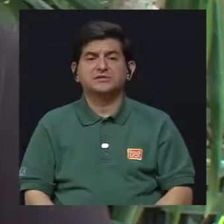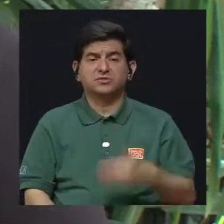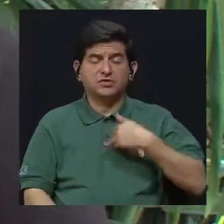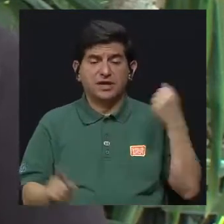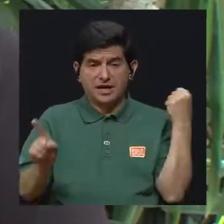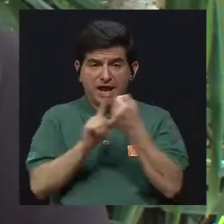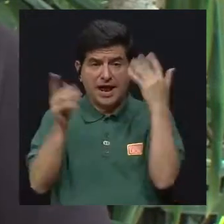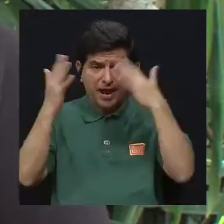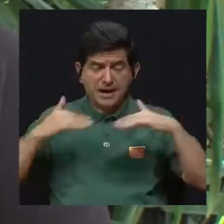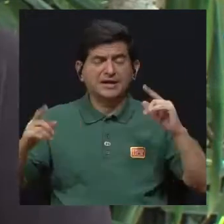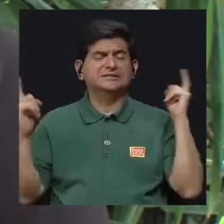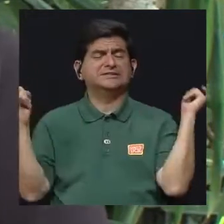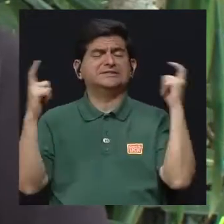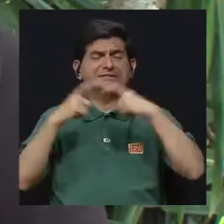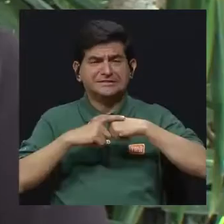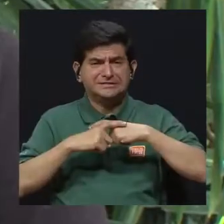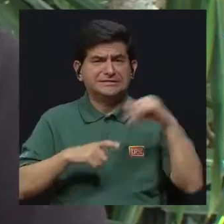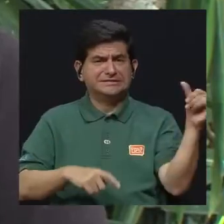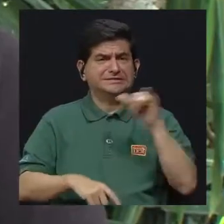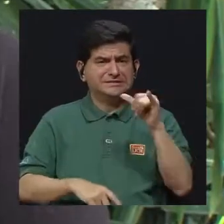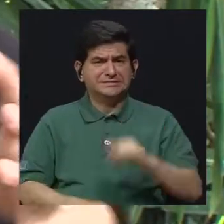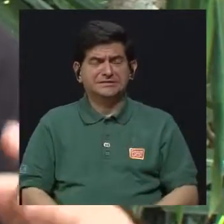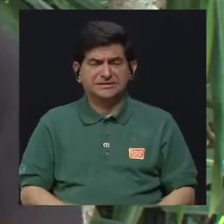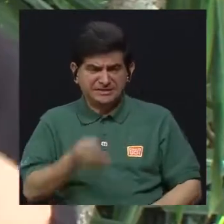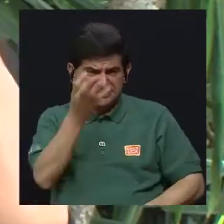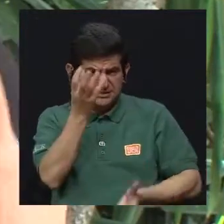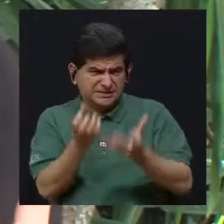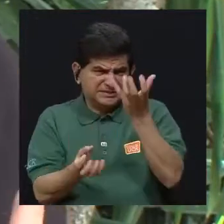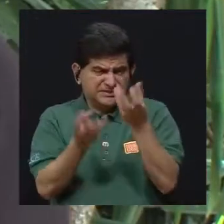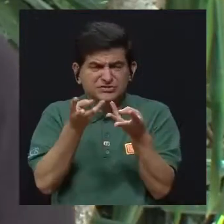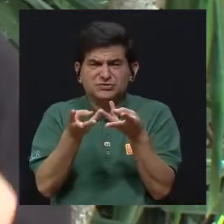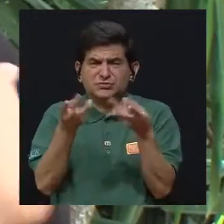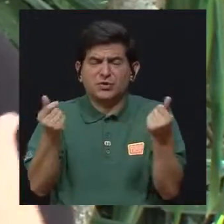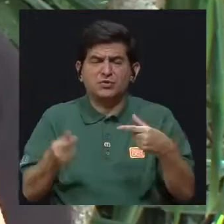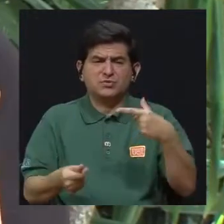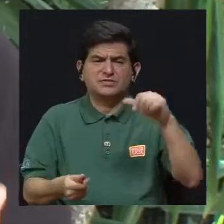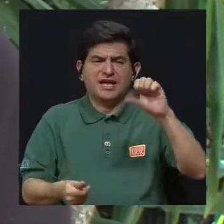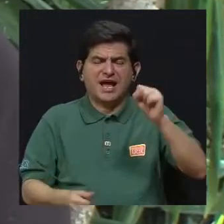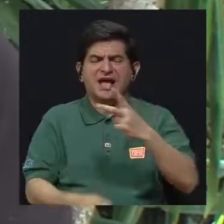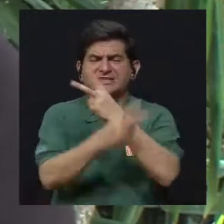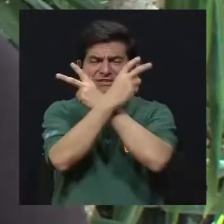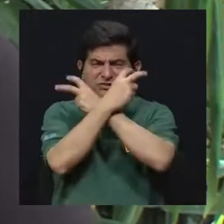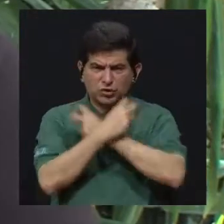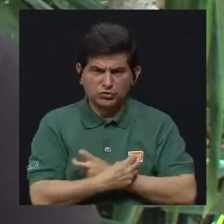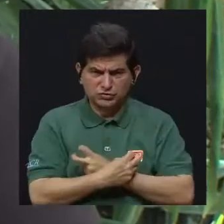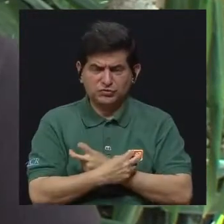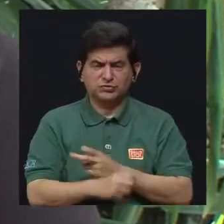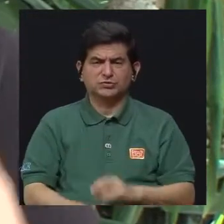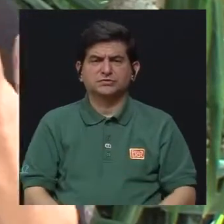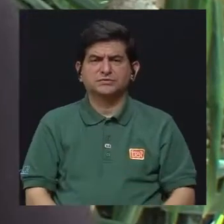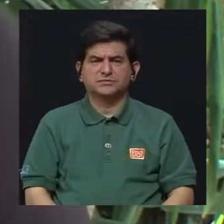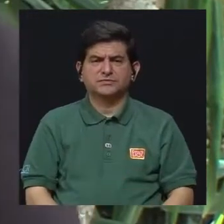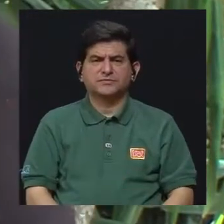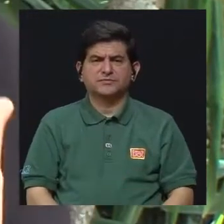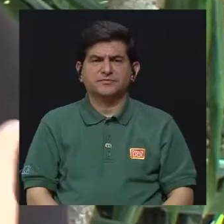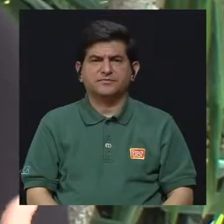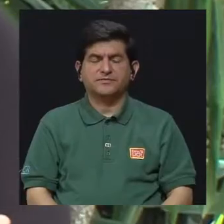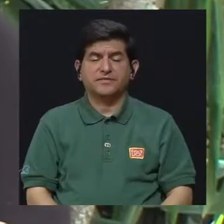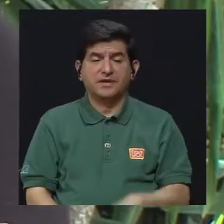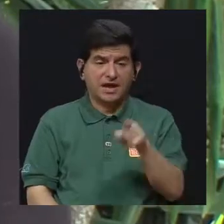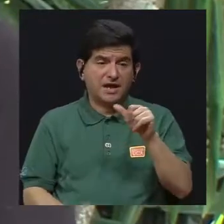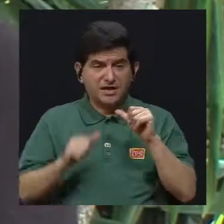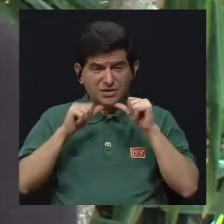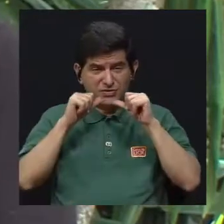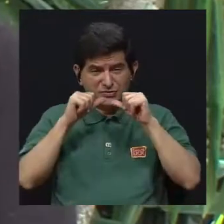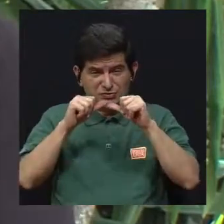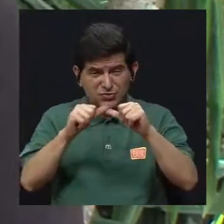impactos ambientales bien complicados también, porque la incineración genera gases tóxicos que